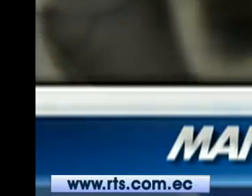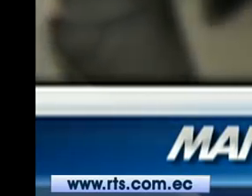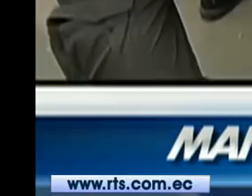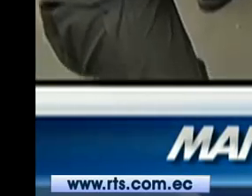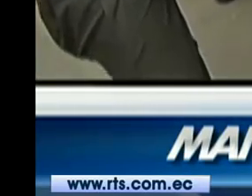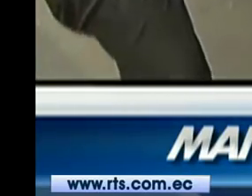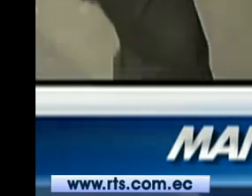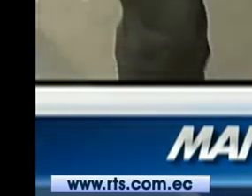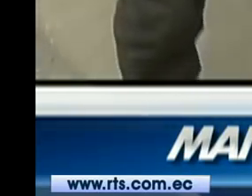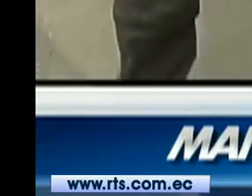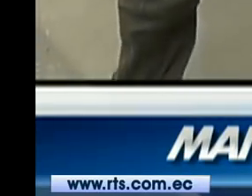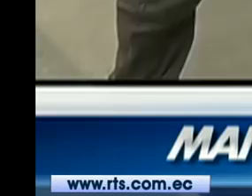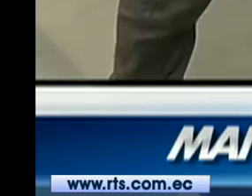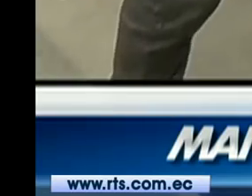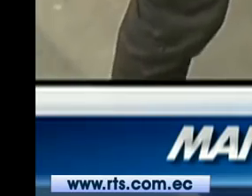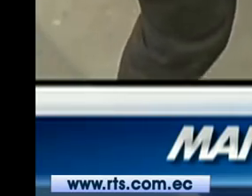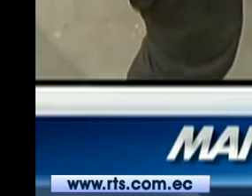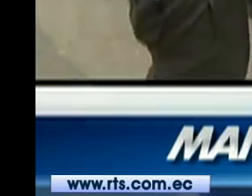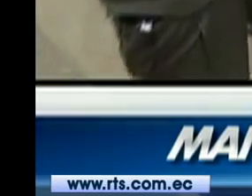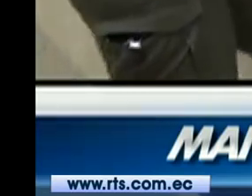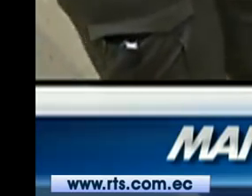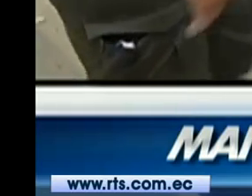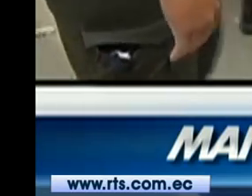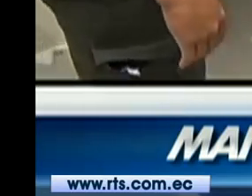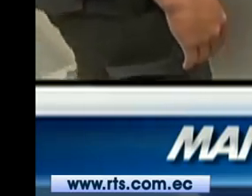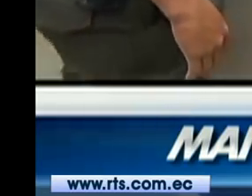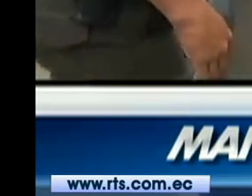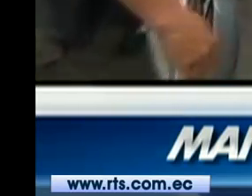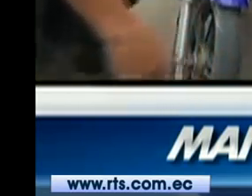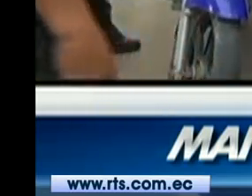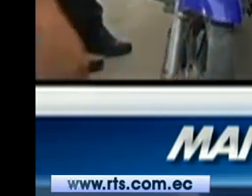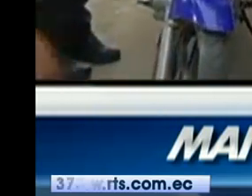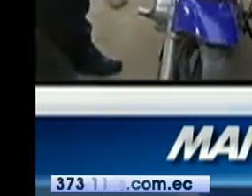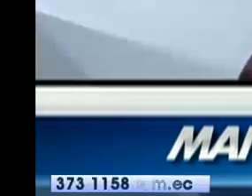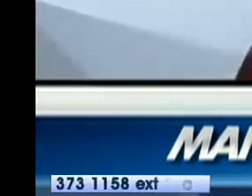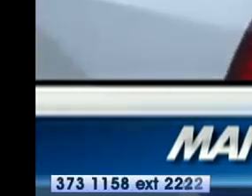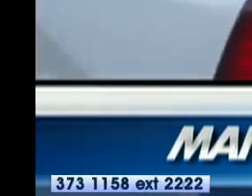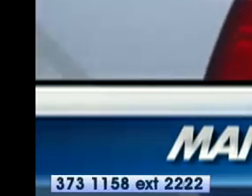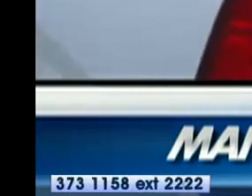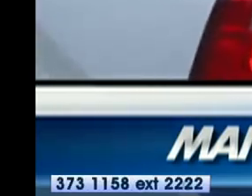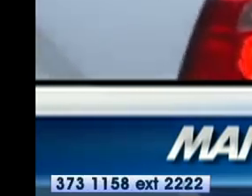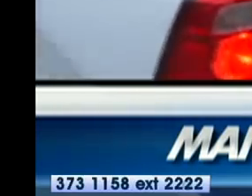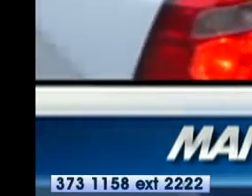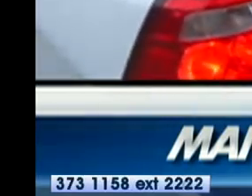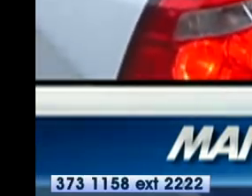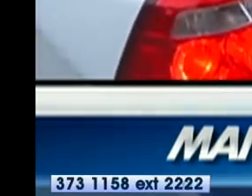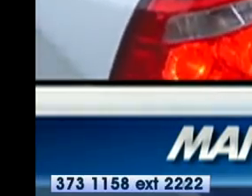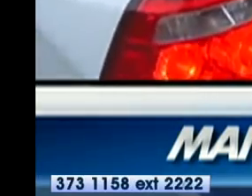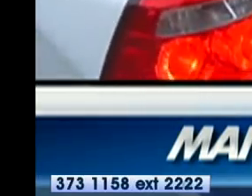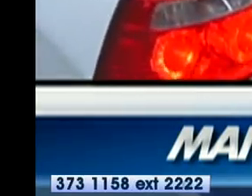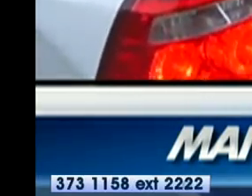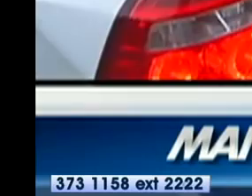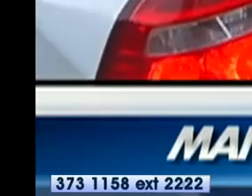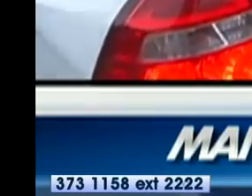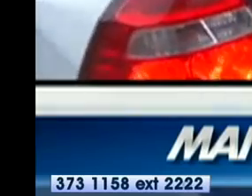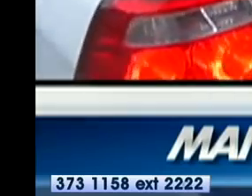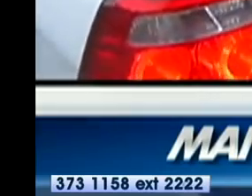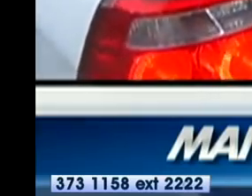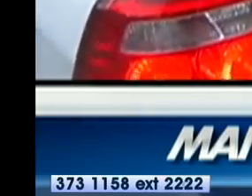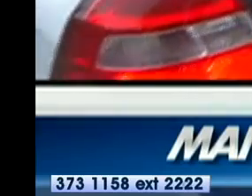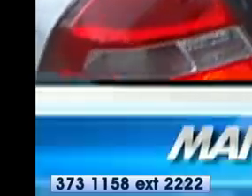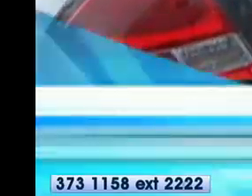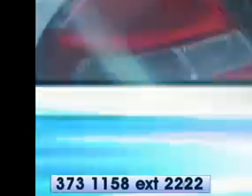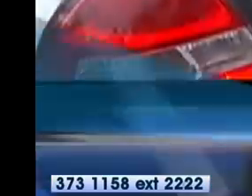se ejecutaron en Guayaquil. Vehículos con inconsistencias fueron retenidos y se detuvo